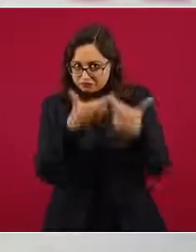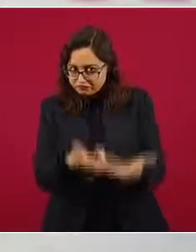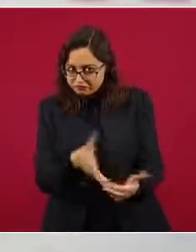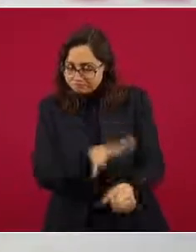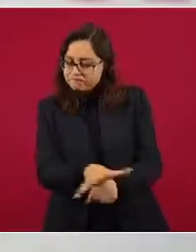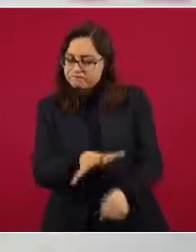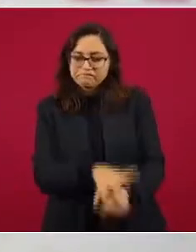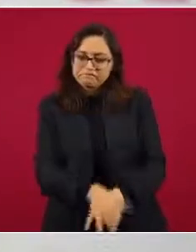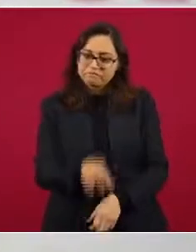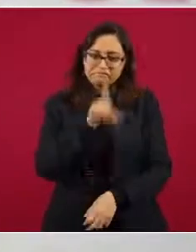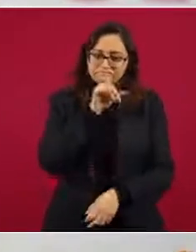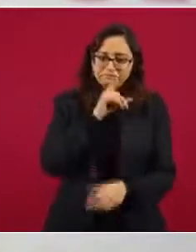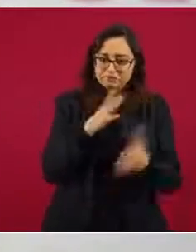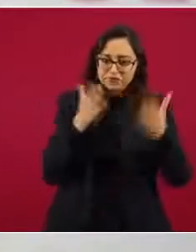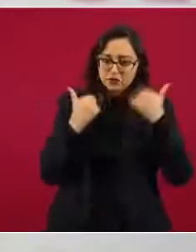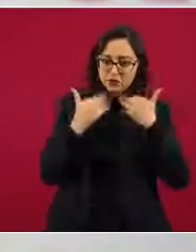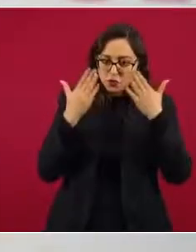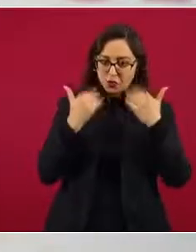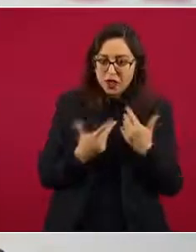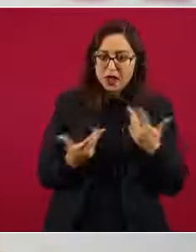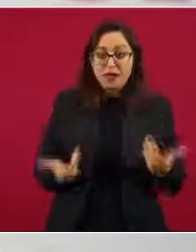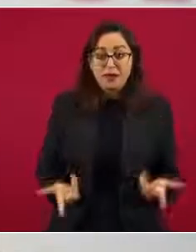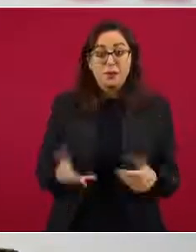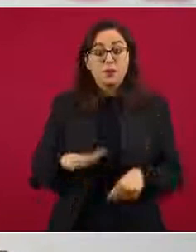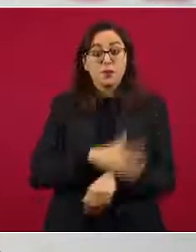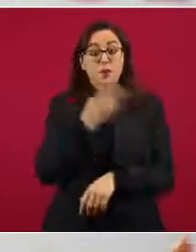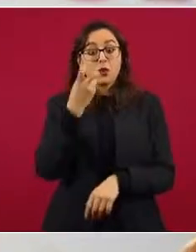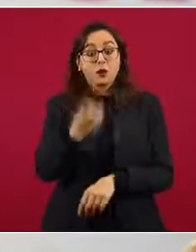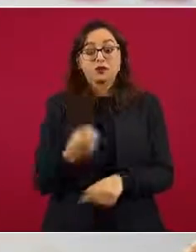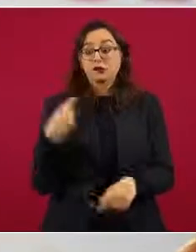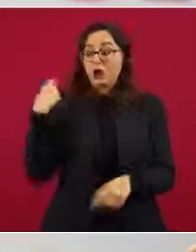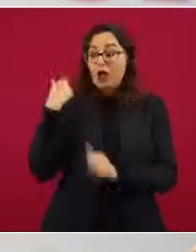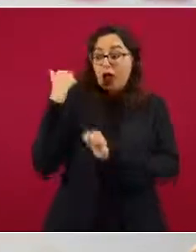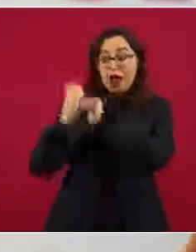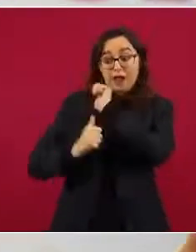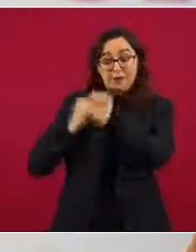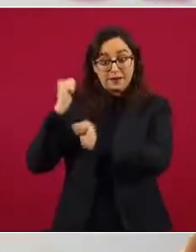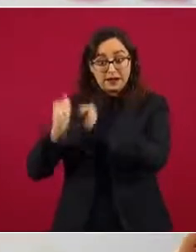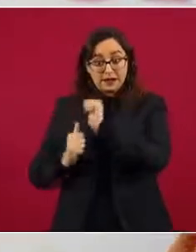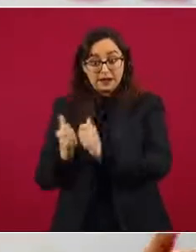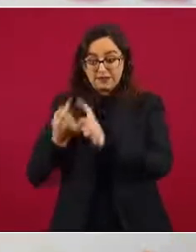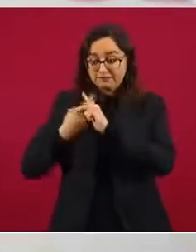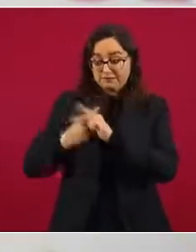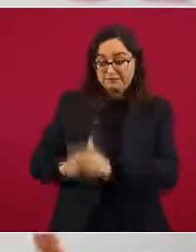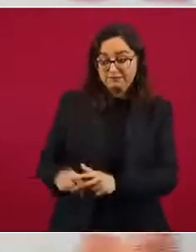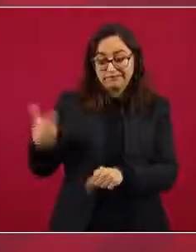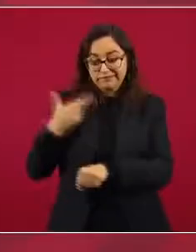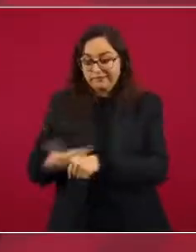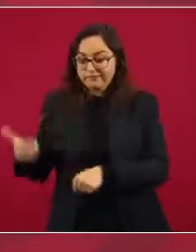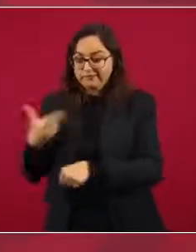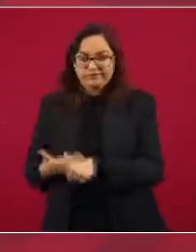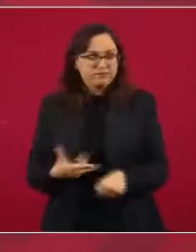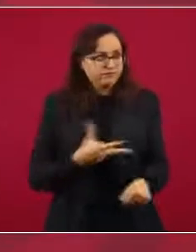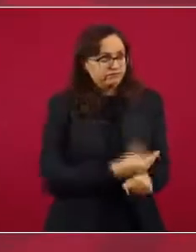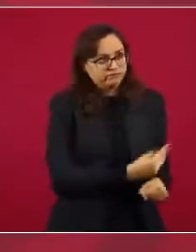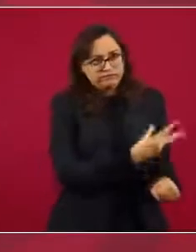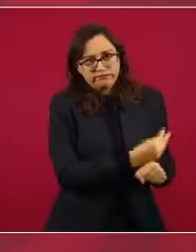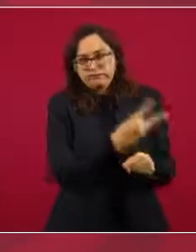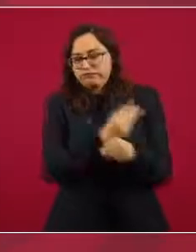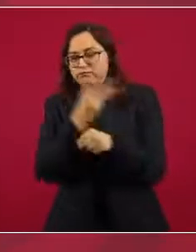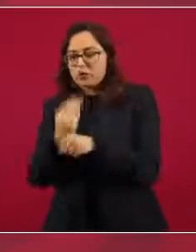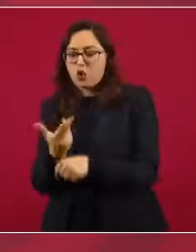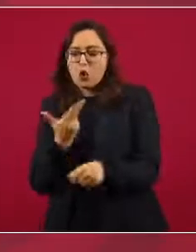las distintas proyecciones. Por eso, desde el mes de abril empezó un proceso de expansión de la